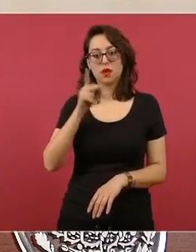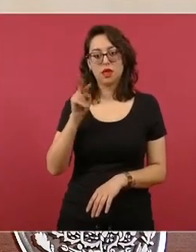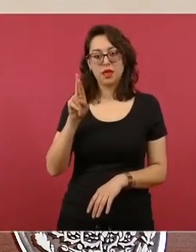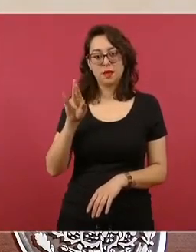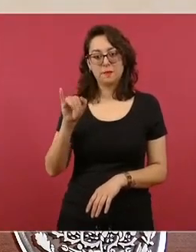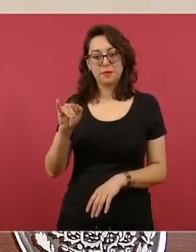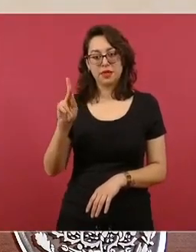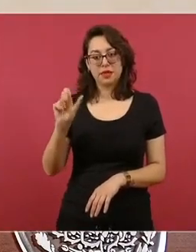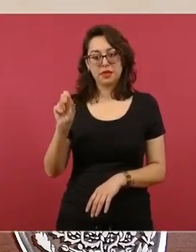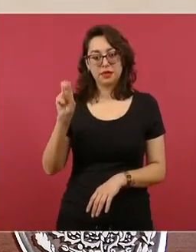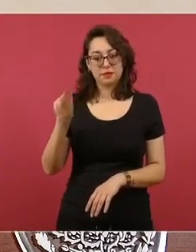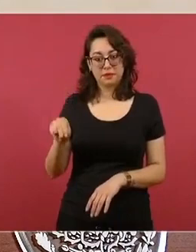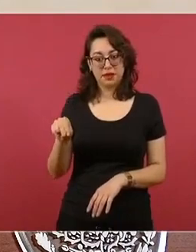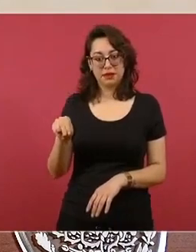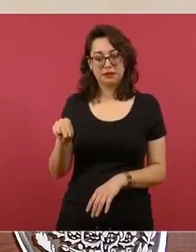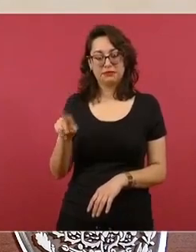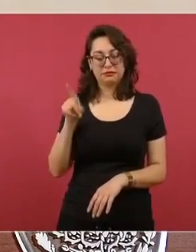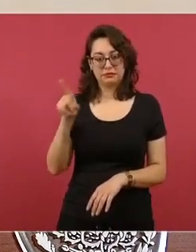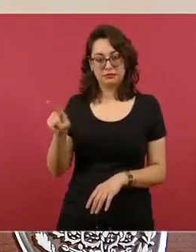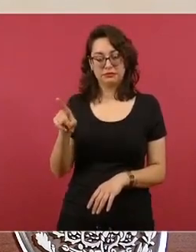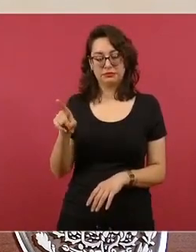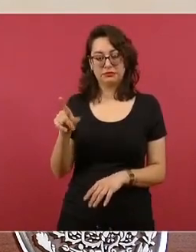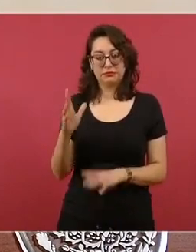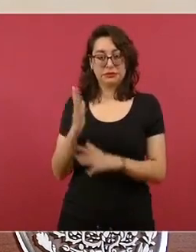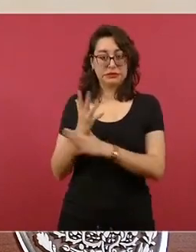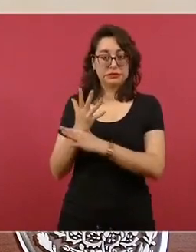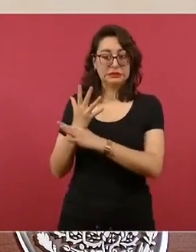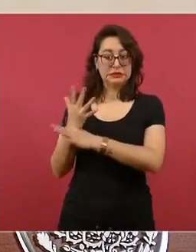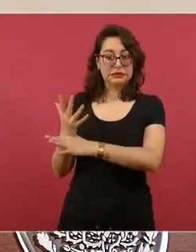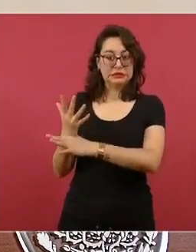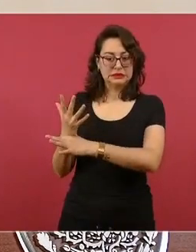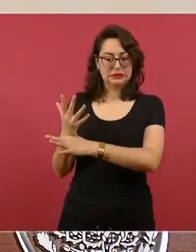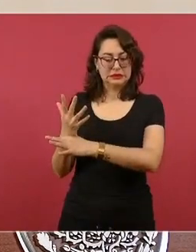al parecer, que vi